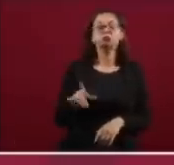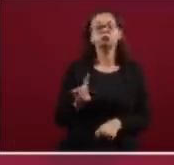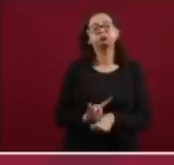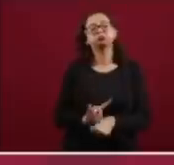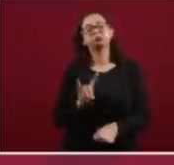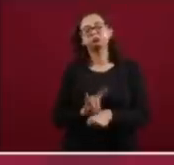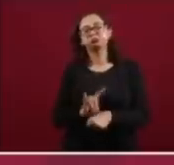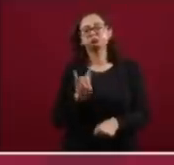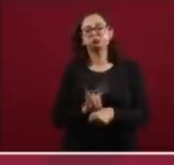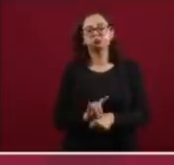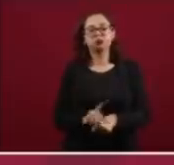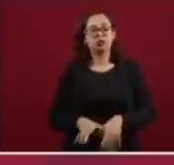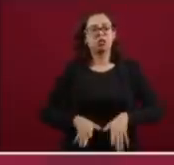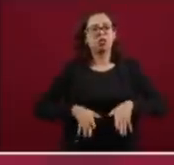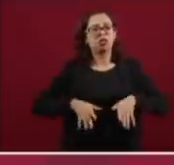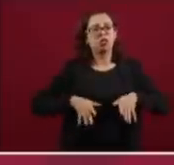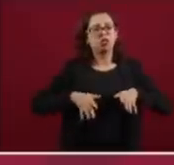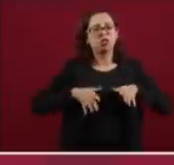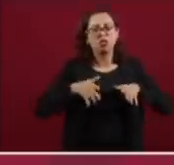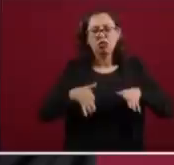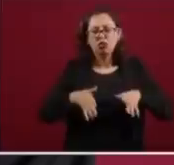ya no hay borregos